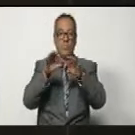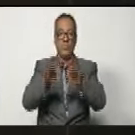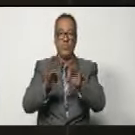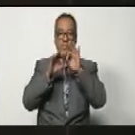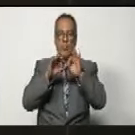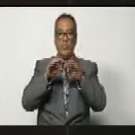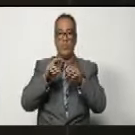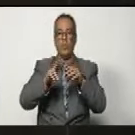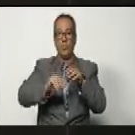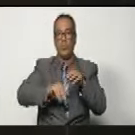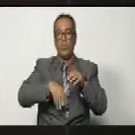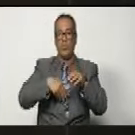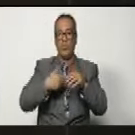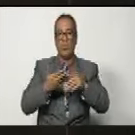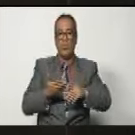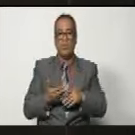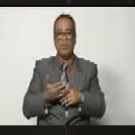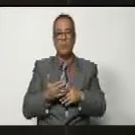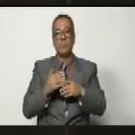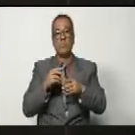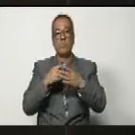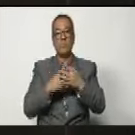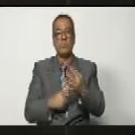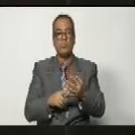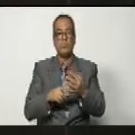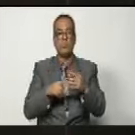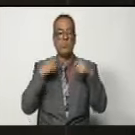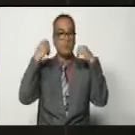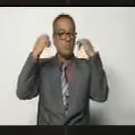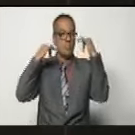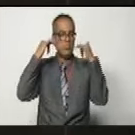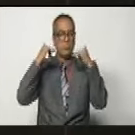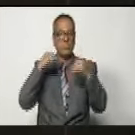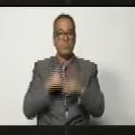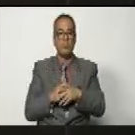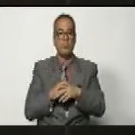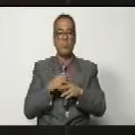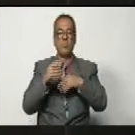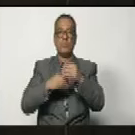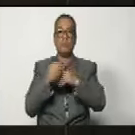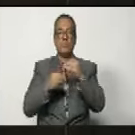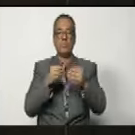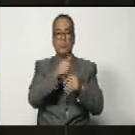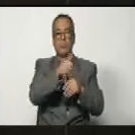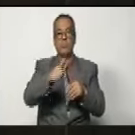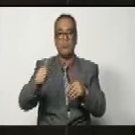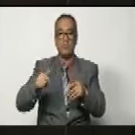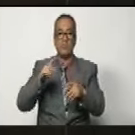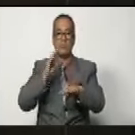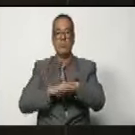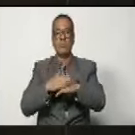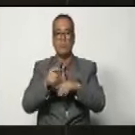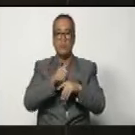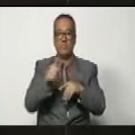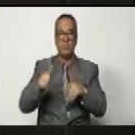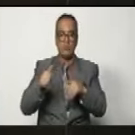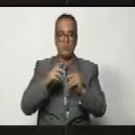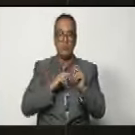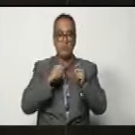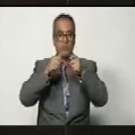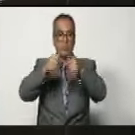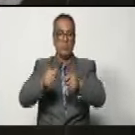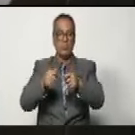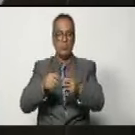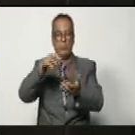donde pudiéramos destacar, celebrar de ejecutivo a ejecutivo, porque al fin y al cabo quien le otorga